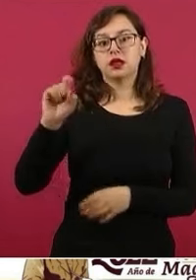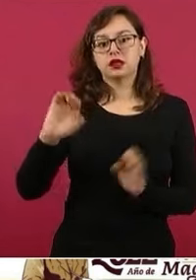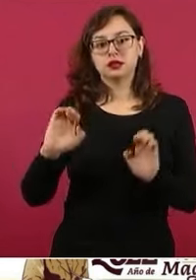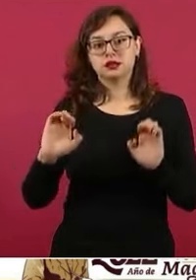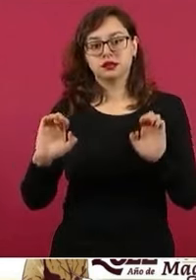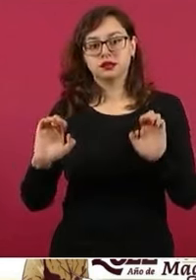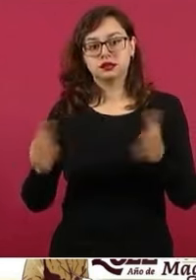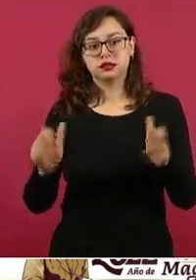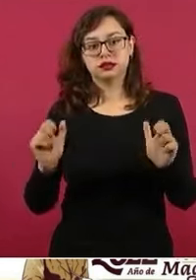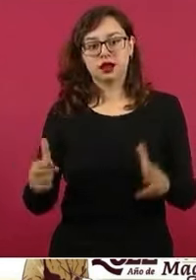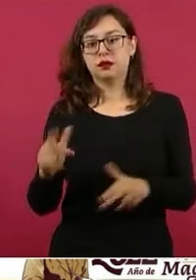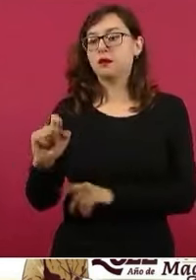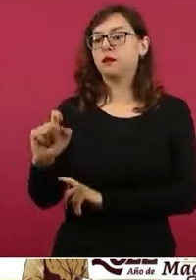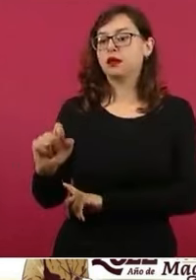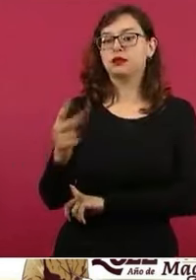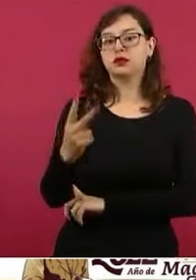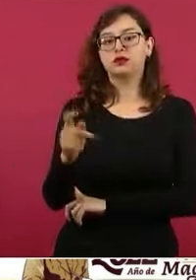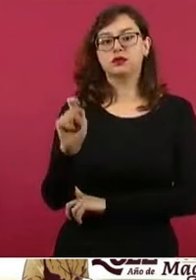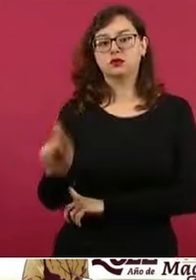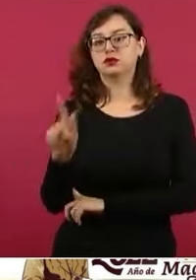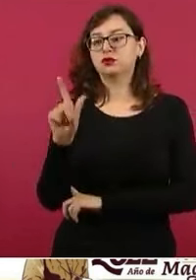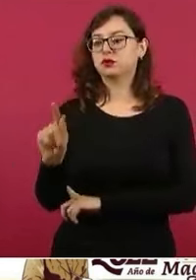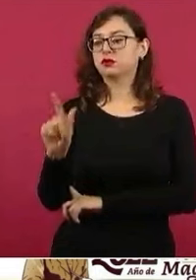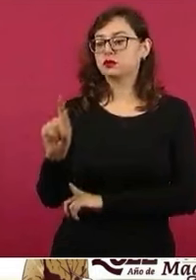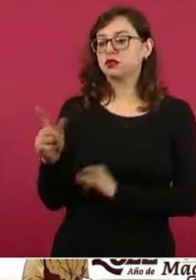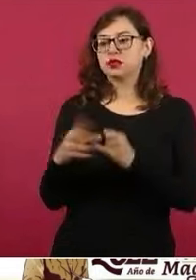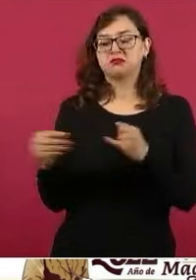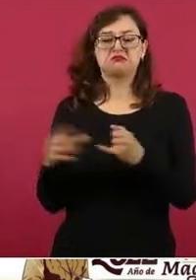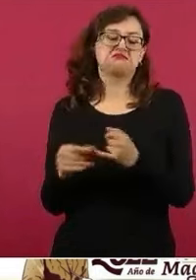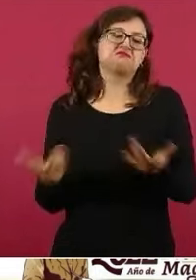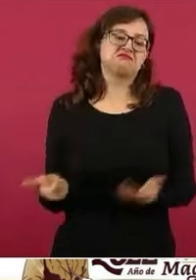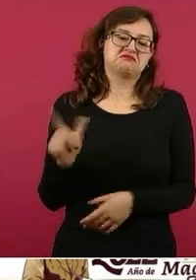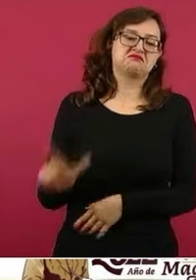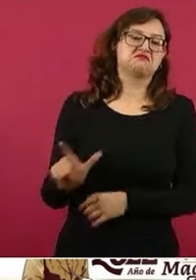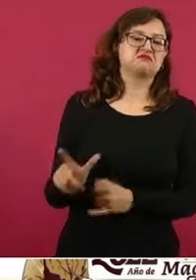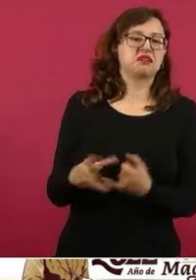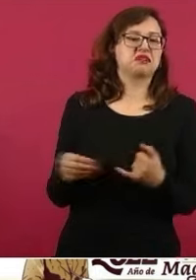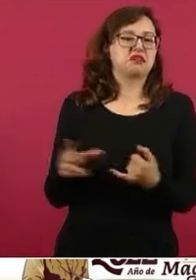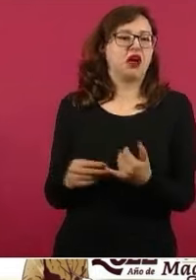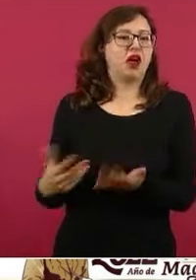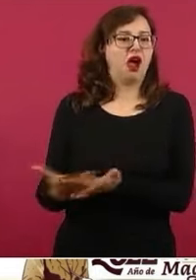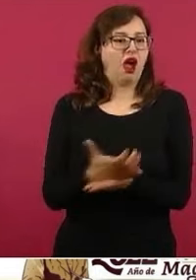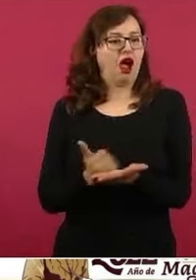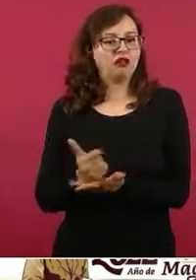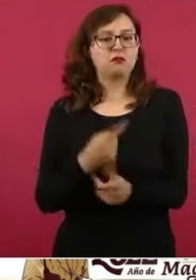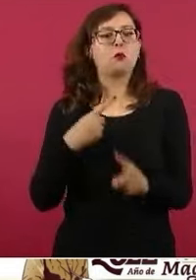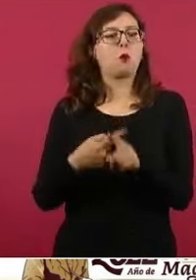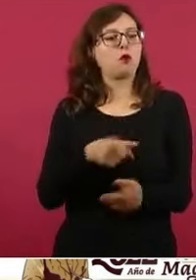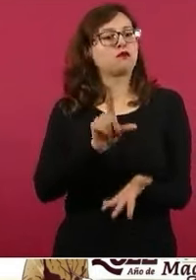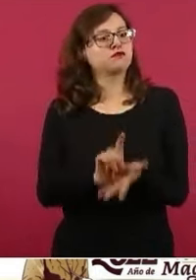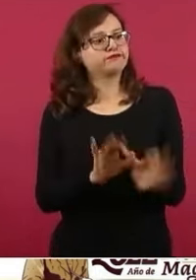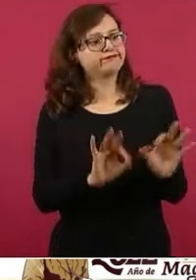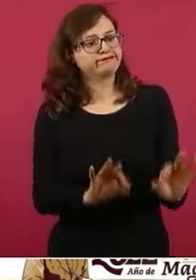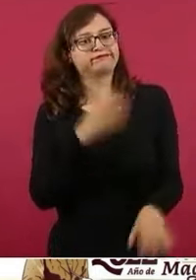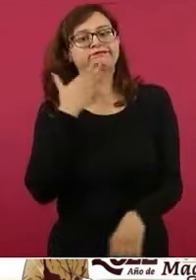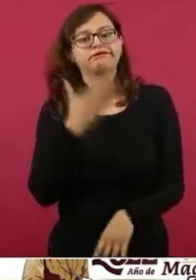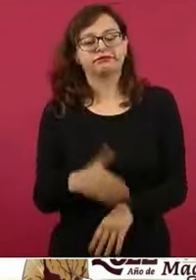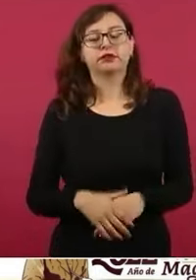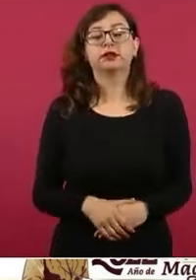Chiapas, con un precio al público de 22.70. recibimos